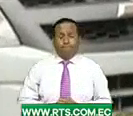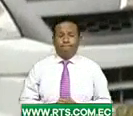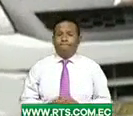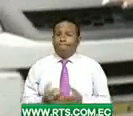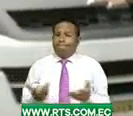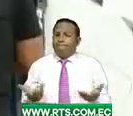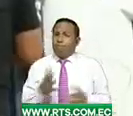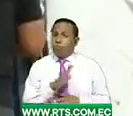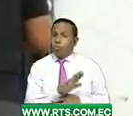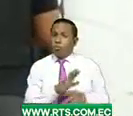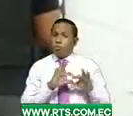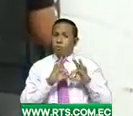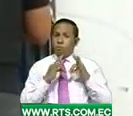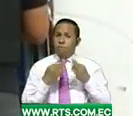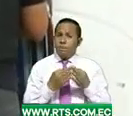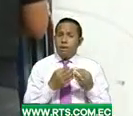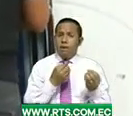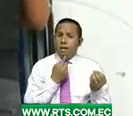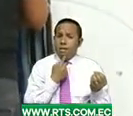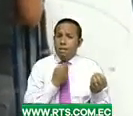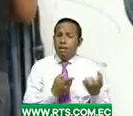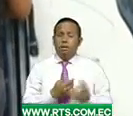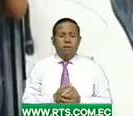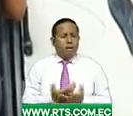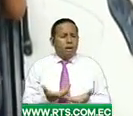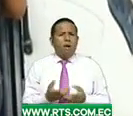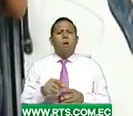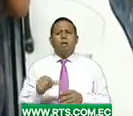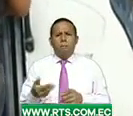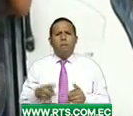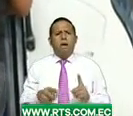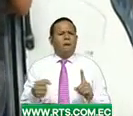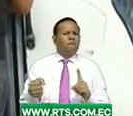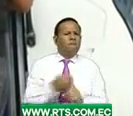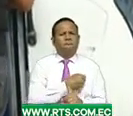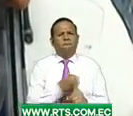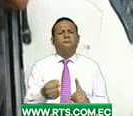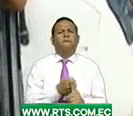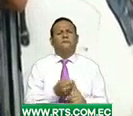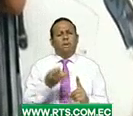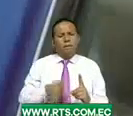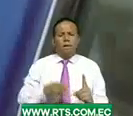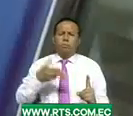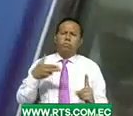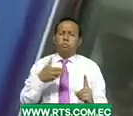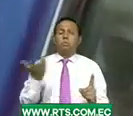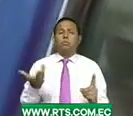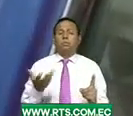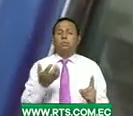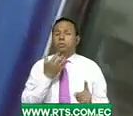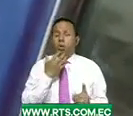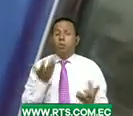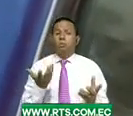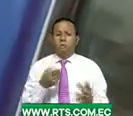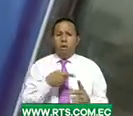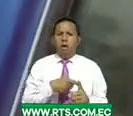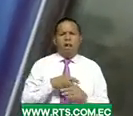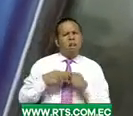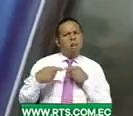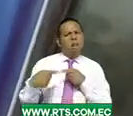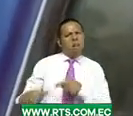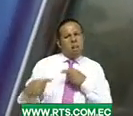Sus familiares señalan que también tenía golpes. Con lo que él se forcejeó no se le llevaron nada, pero